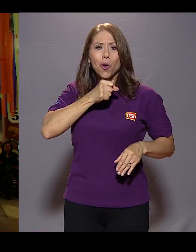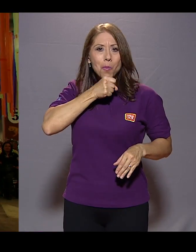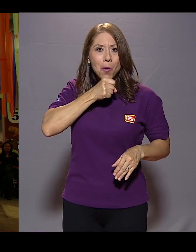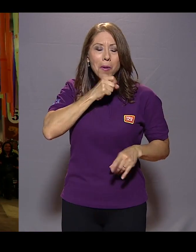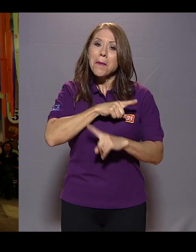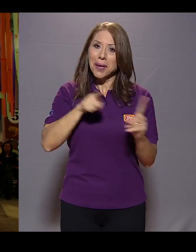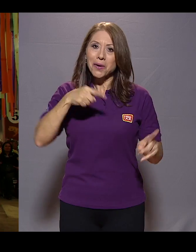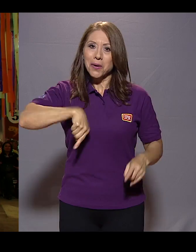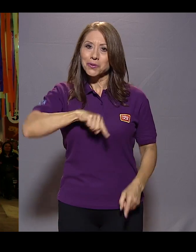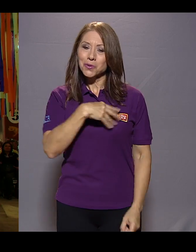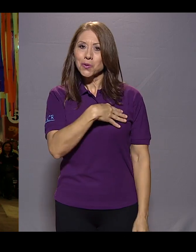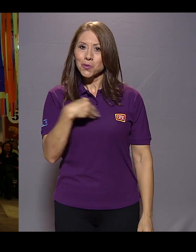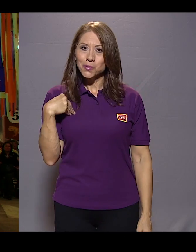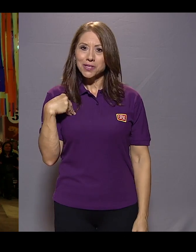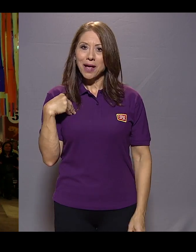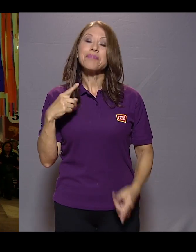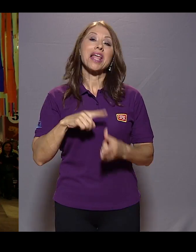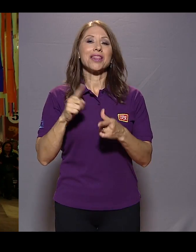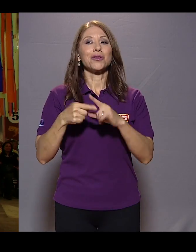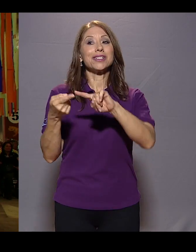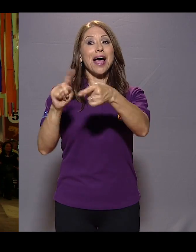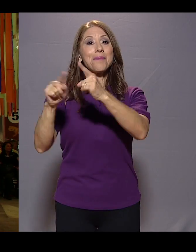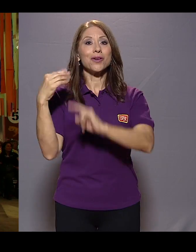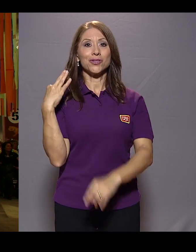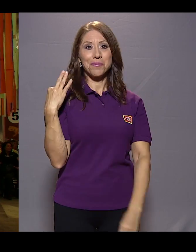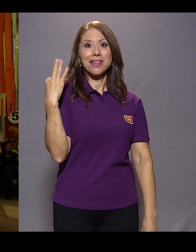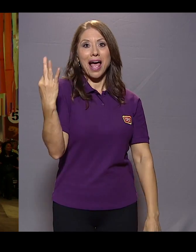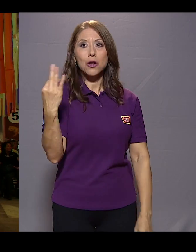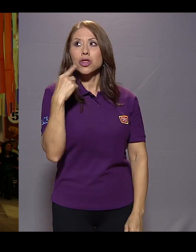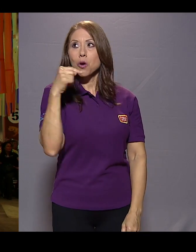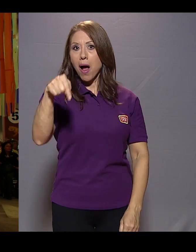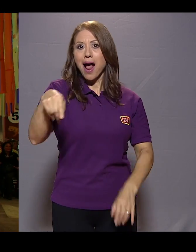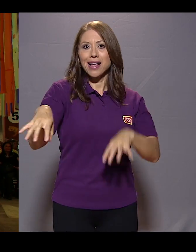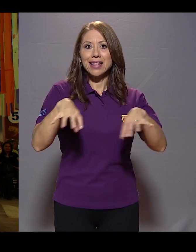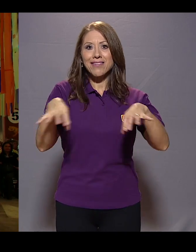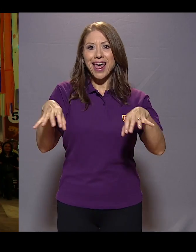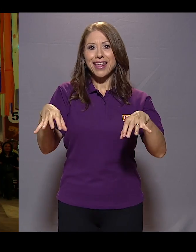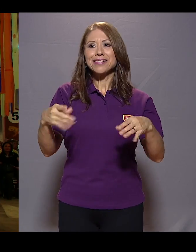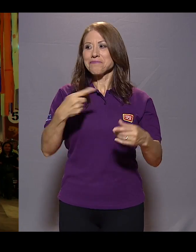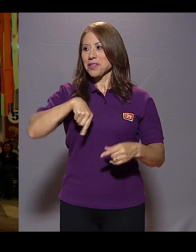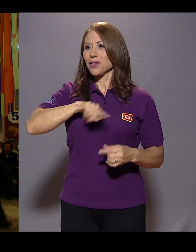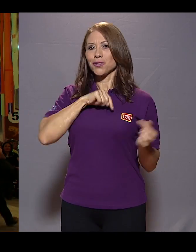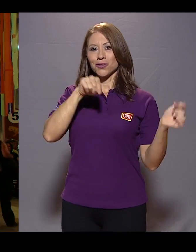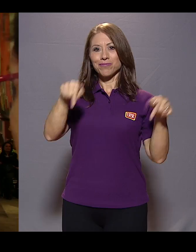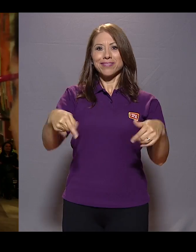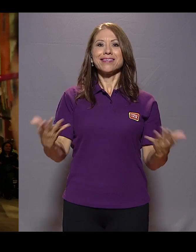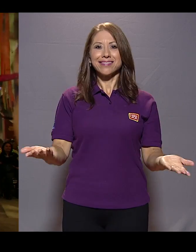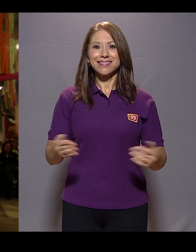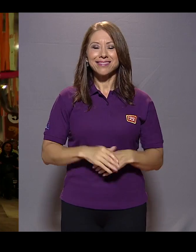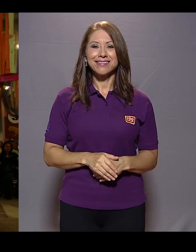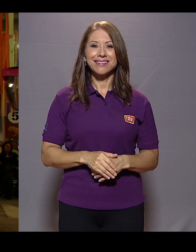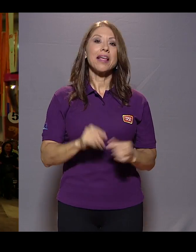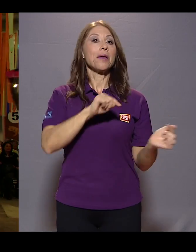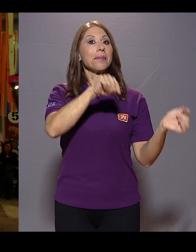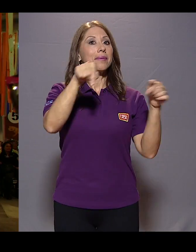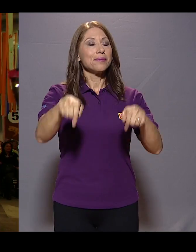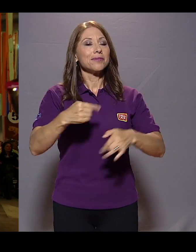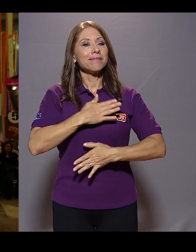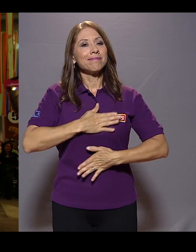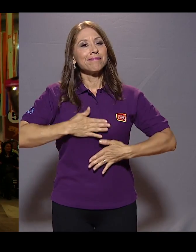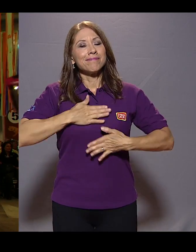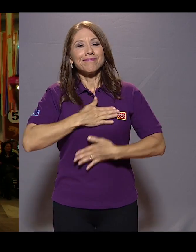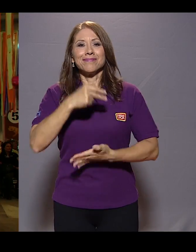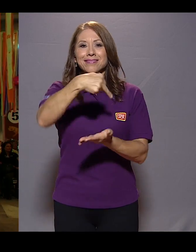mayor, pero nos gusta. Y entonces nos invitaron, que había muchas actividades y por eso estamos aquí. Venimos a disfrutar,